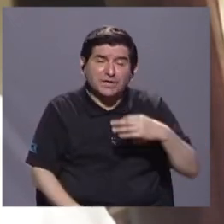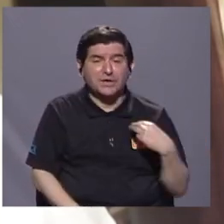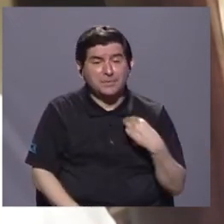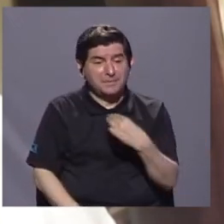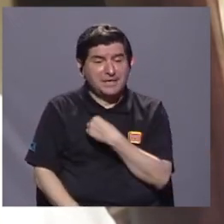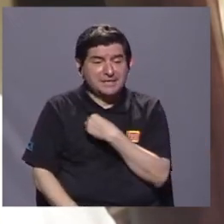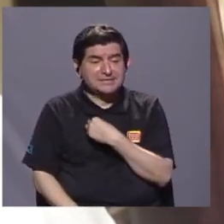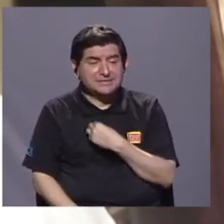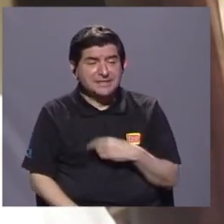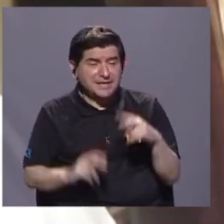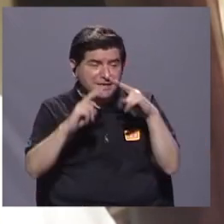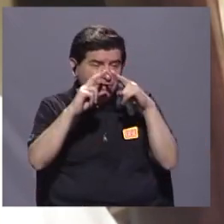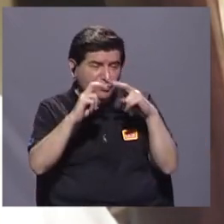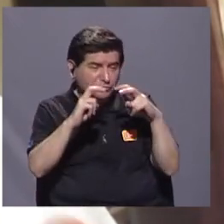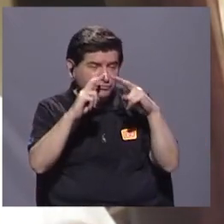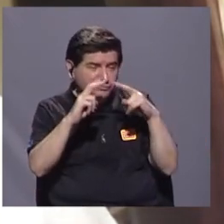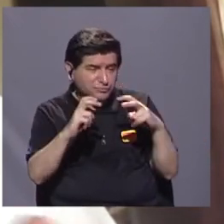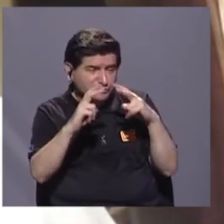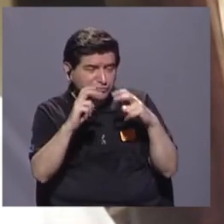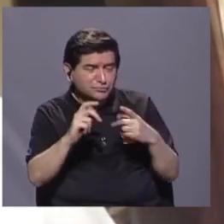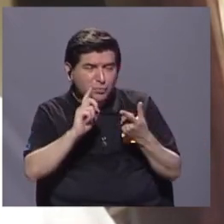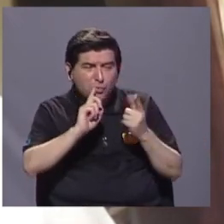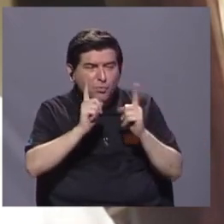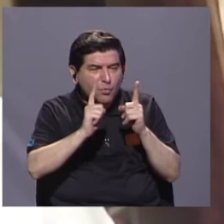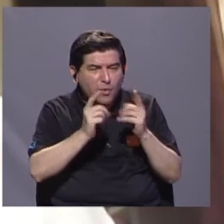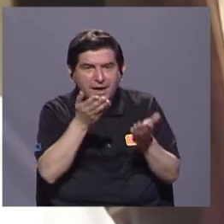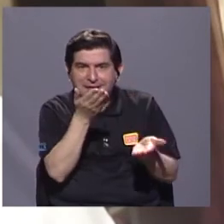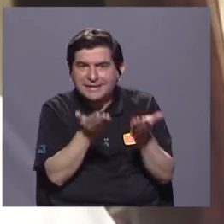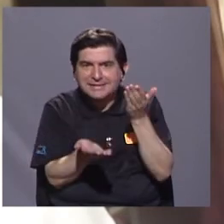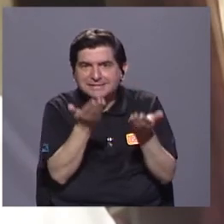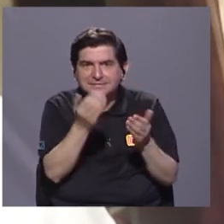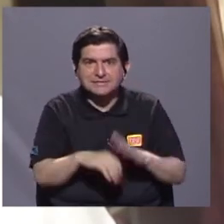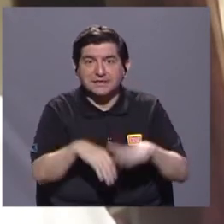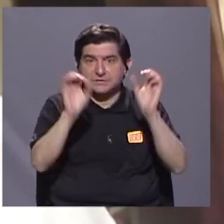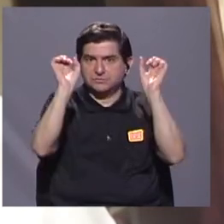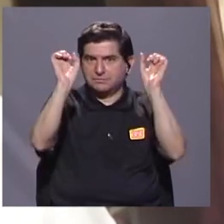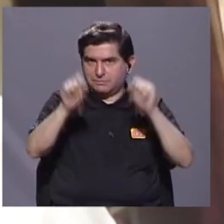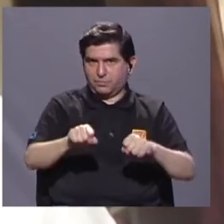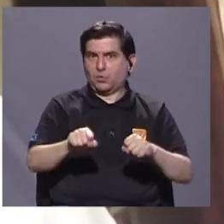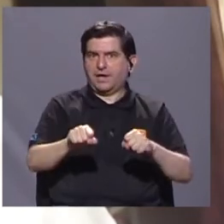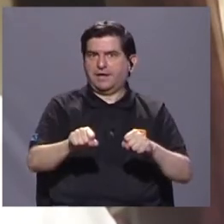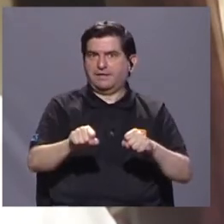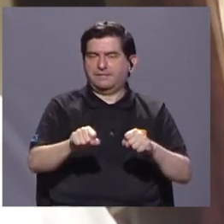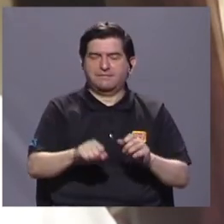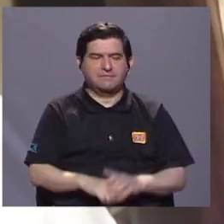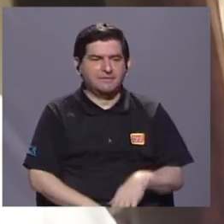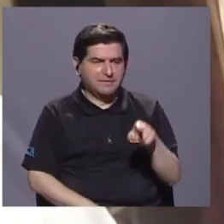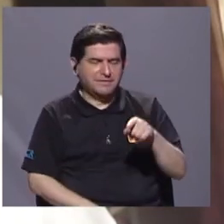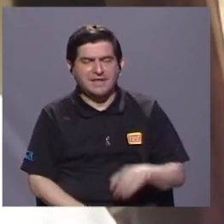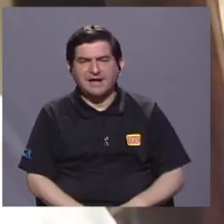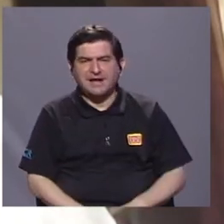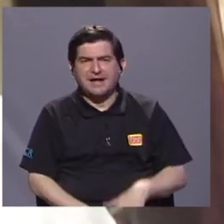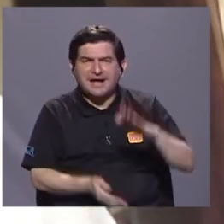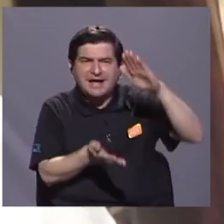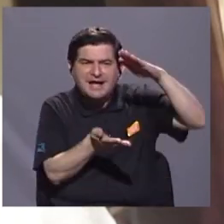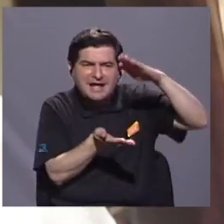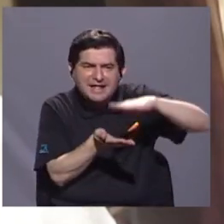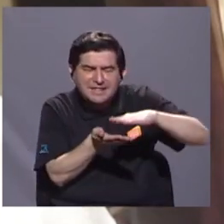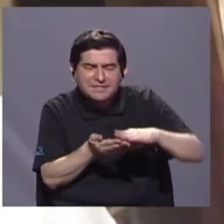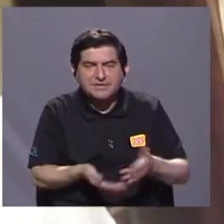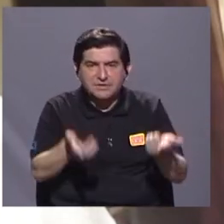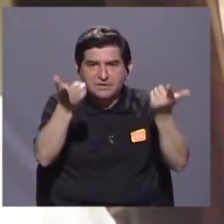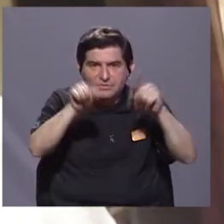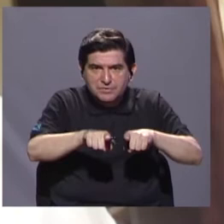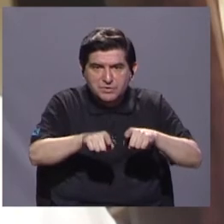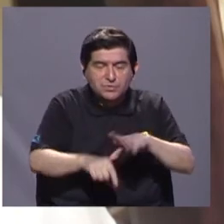sopesa cuáles son aquellas en las cuales podría generar un decrecimiento en la cantidad de casos y